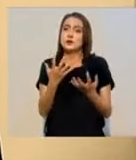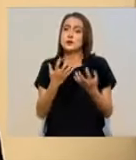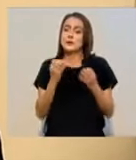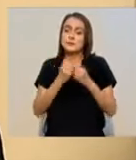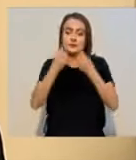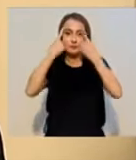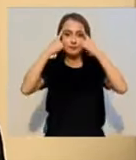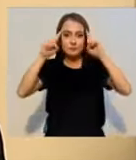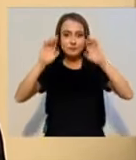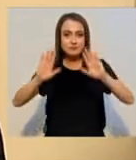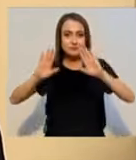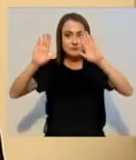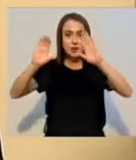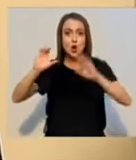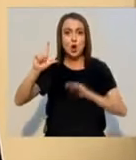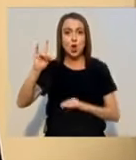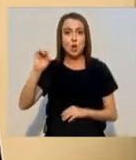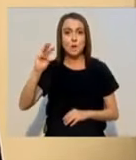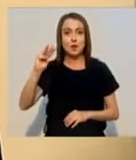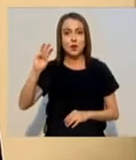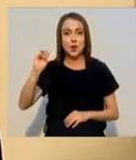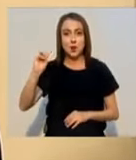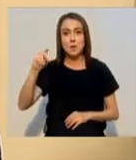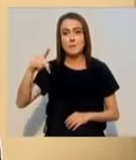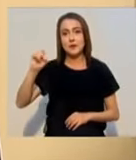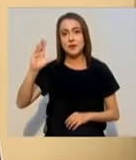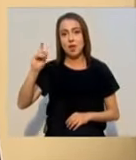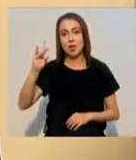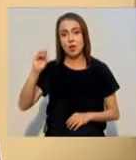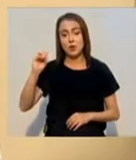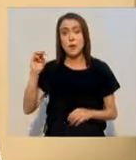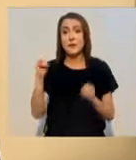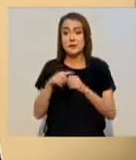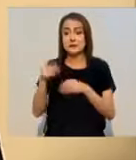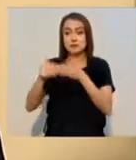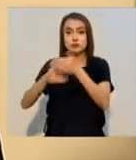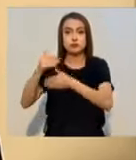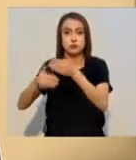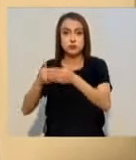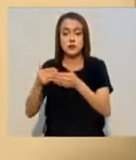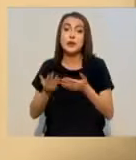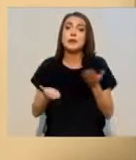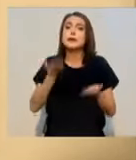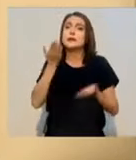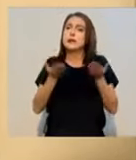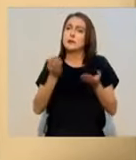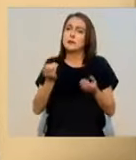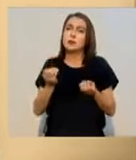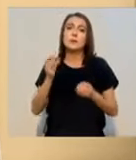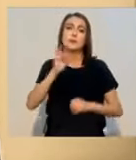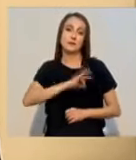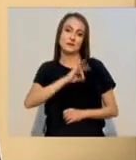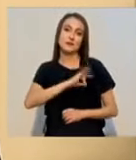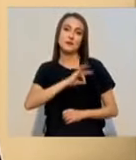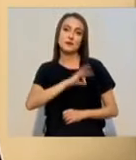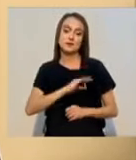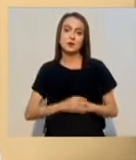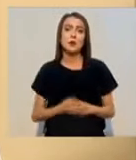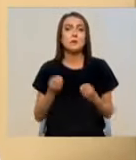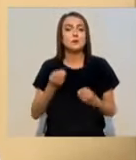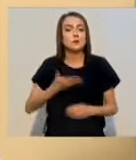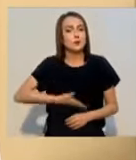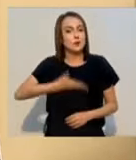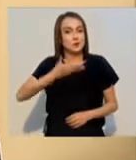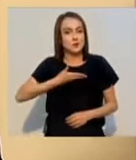mayor de los éxitos al Instituto Clodomiro Picado en las gestiones que está llevando a cabo y que seguramente serán de mucho beneficio y de